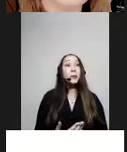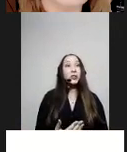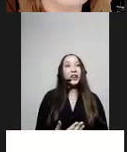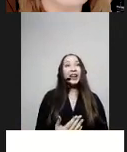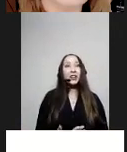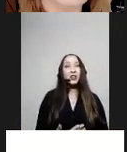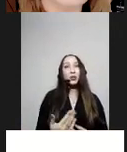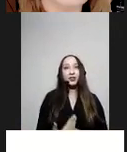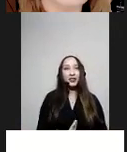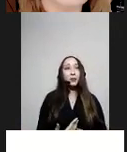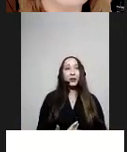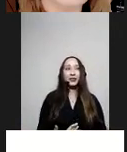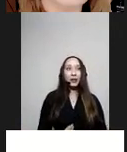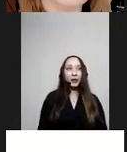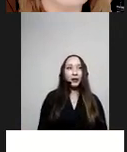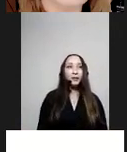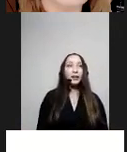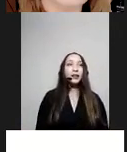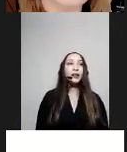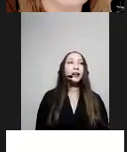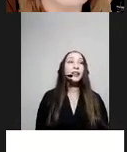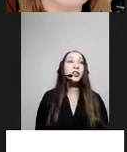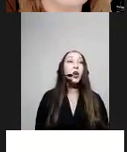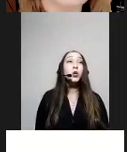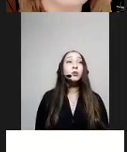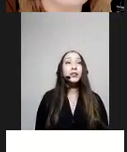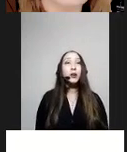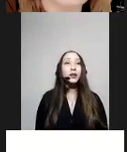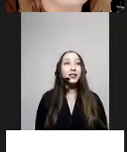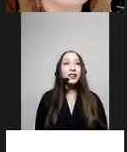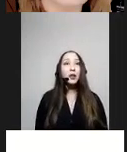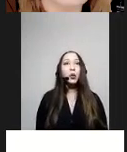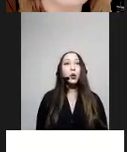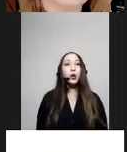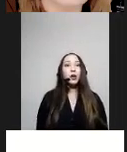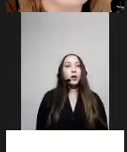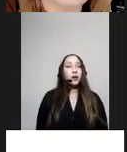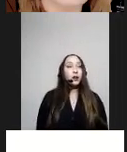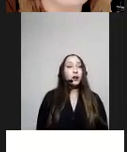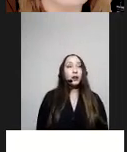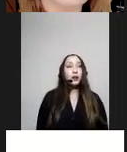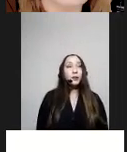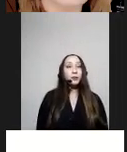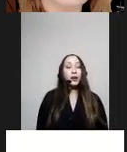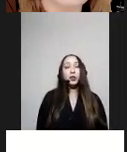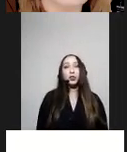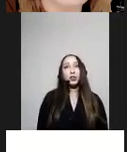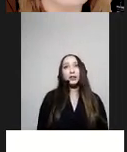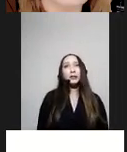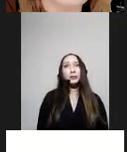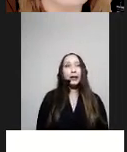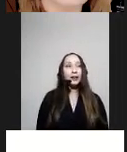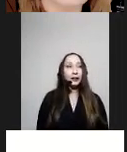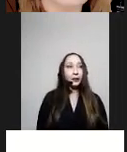2.000 personas al año se suicidan por estrés laboral relacionado con trabajo excesivo y